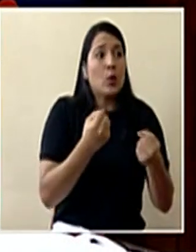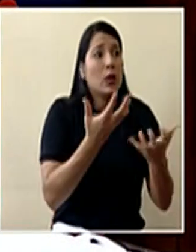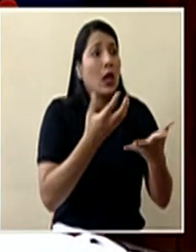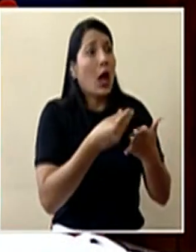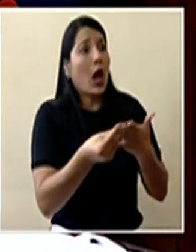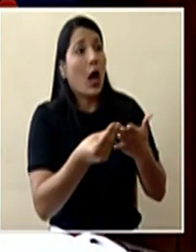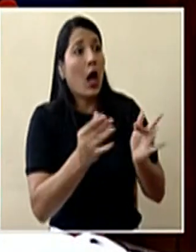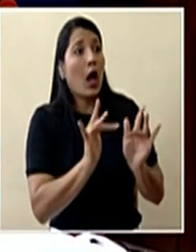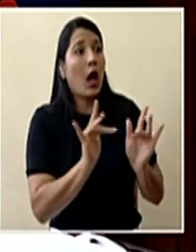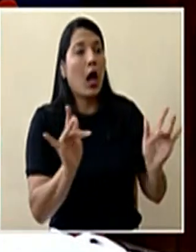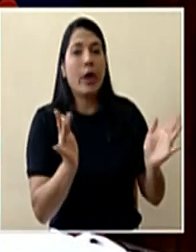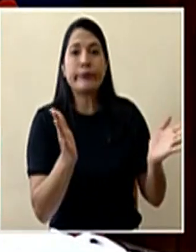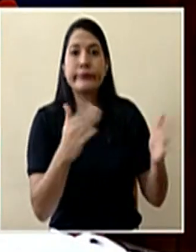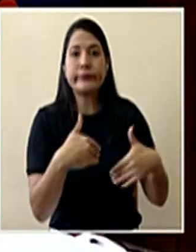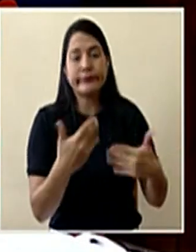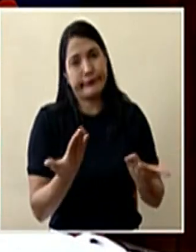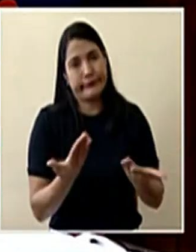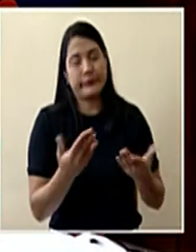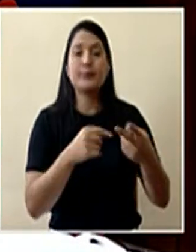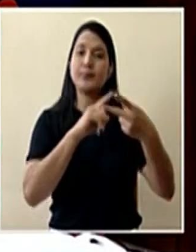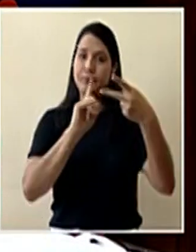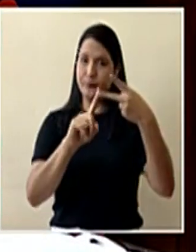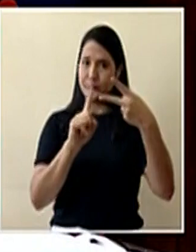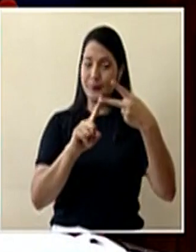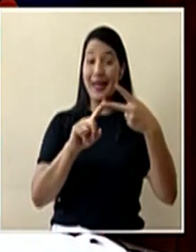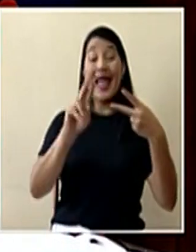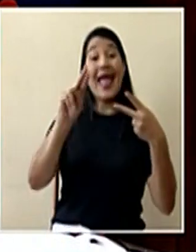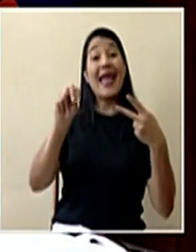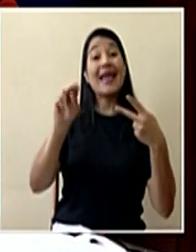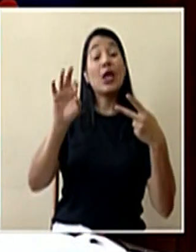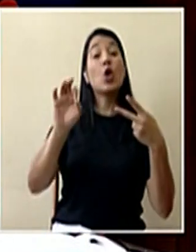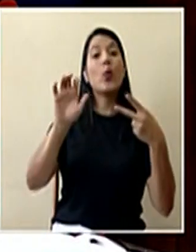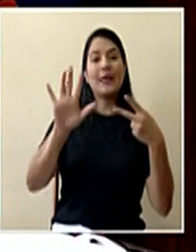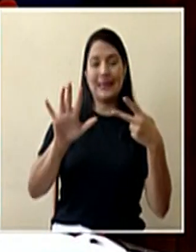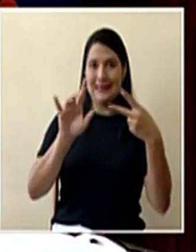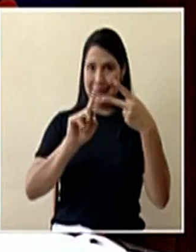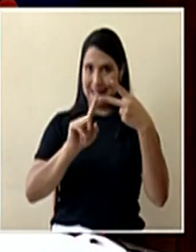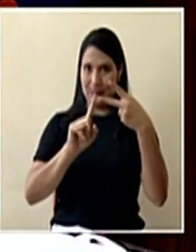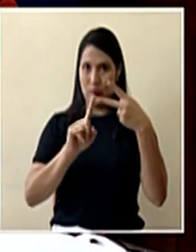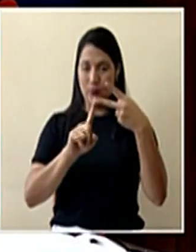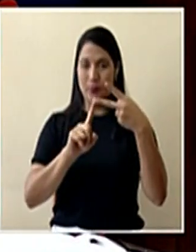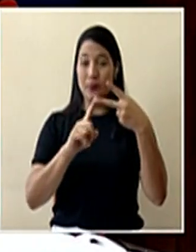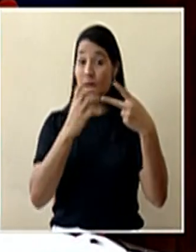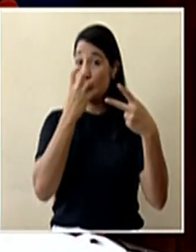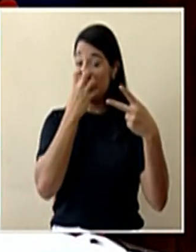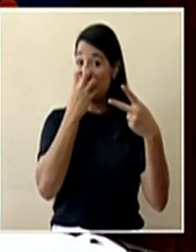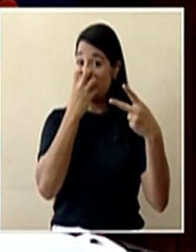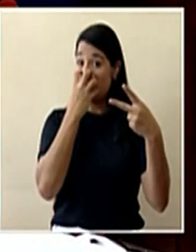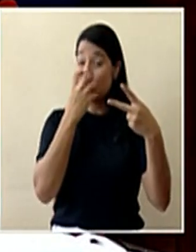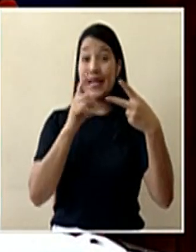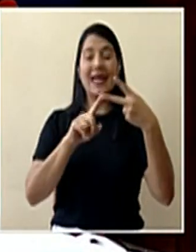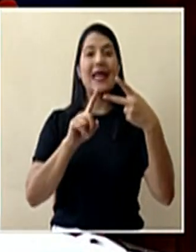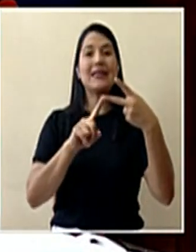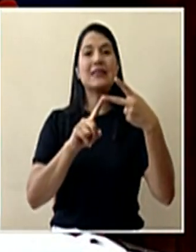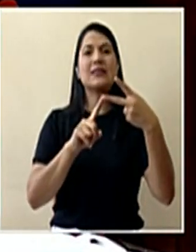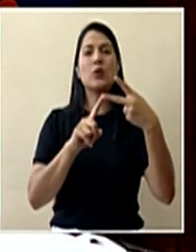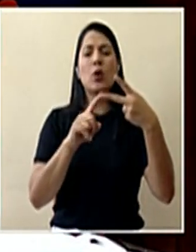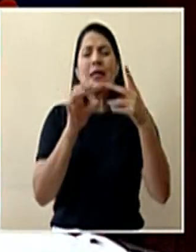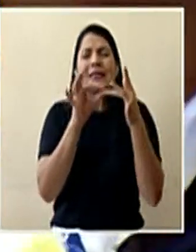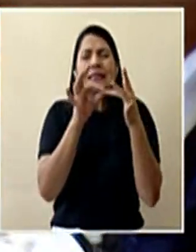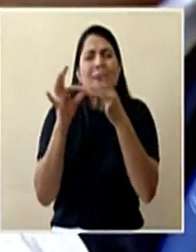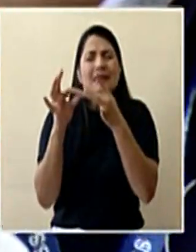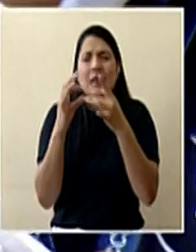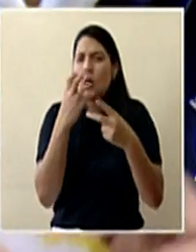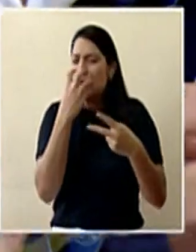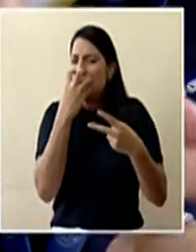mascarilla N95 o respirador N95, de hecho. Esto es un respirador